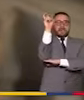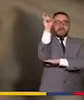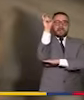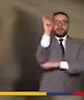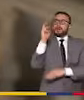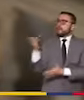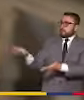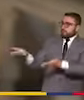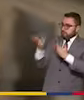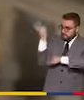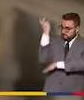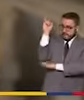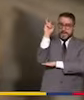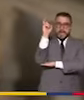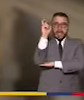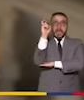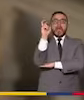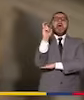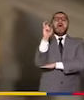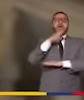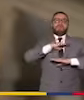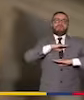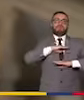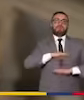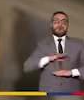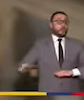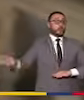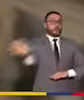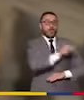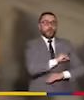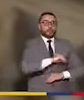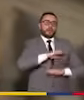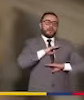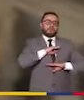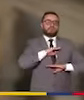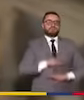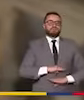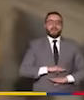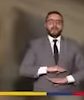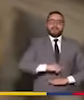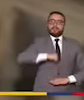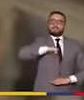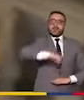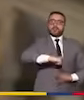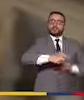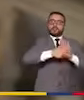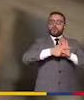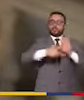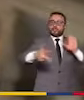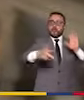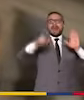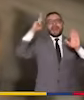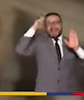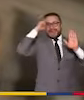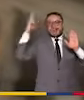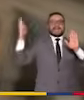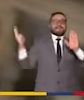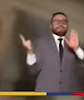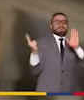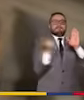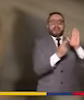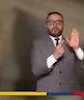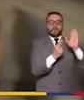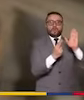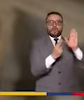tener tranquilidad que sus derechos constitucionales sean respetados por